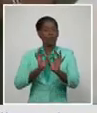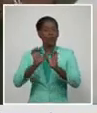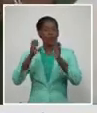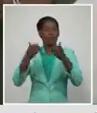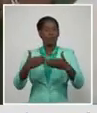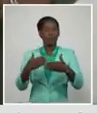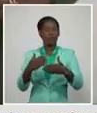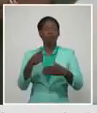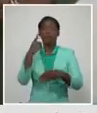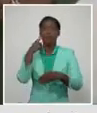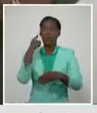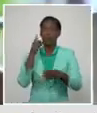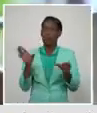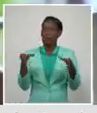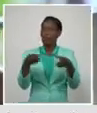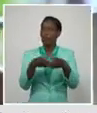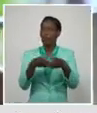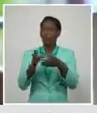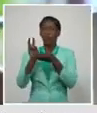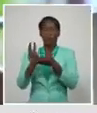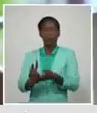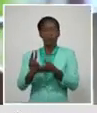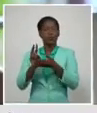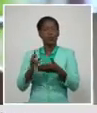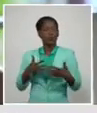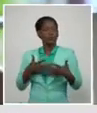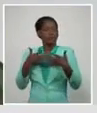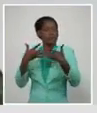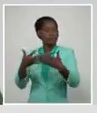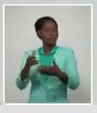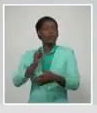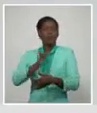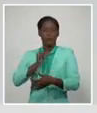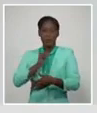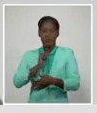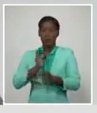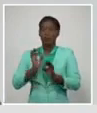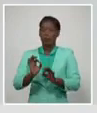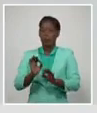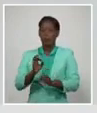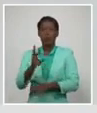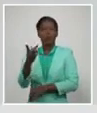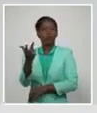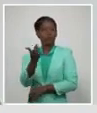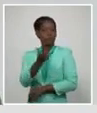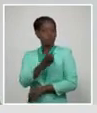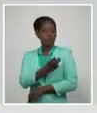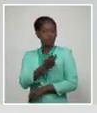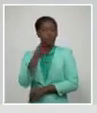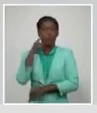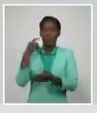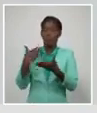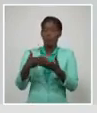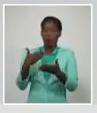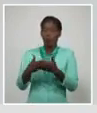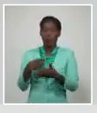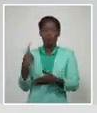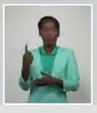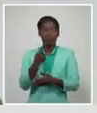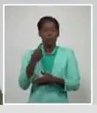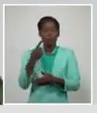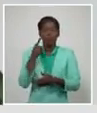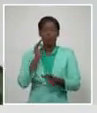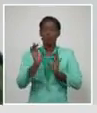disposición, también da una muestra contundente de respuesta y de reafirmación de lo que está haciendo hoy la ciencia en